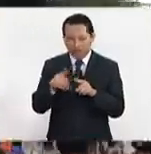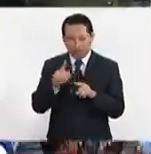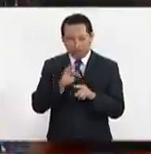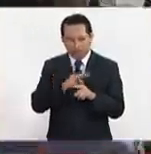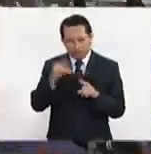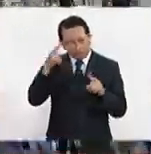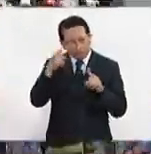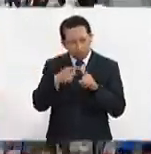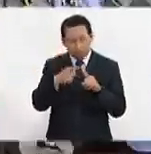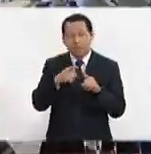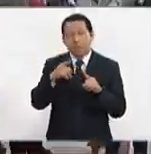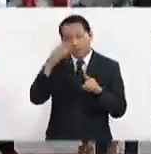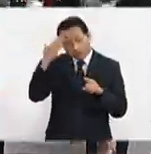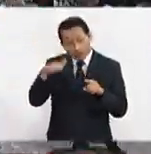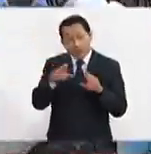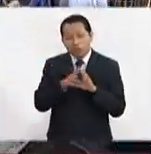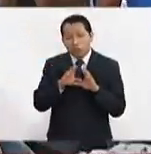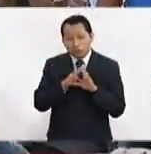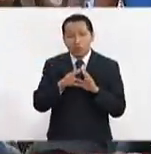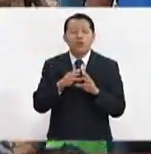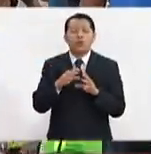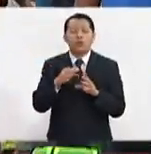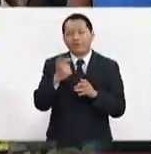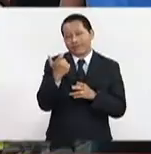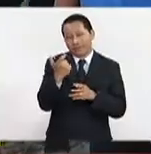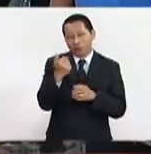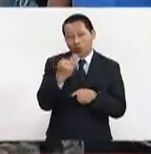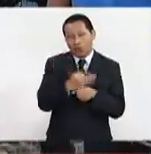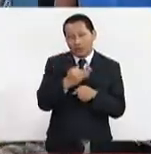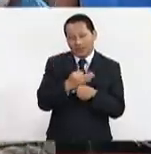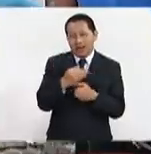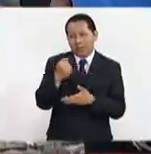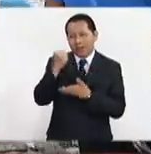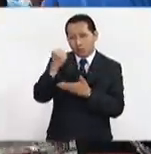Ahora, como sabes, el paquete económico se encuentra en el Congreso,